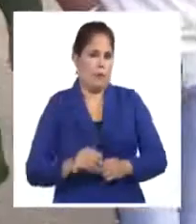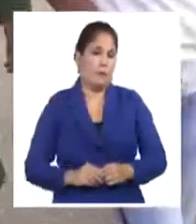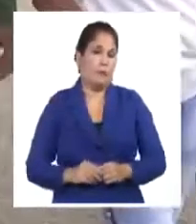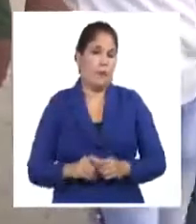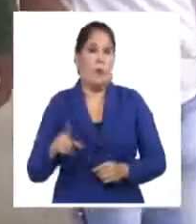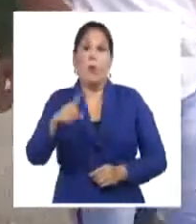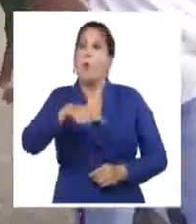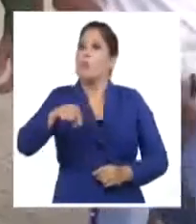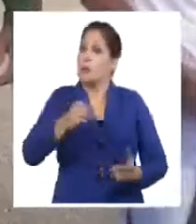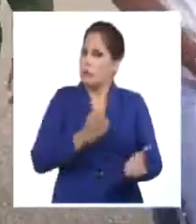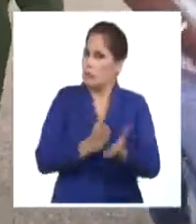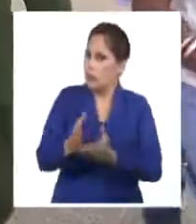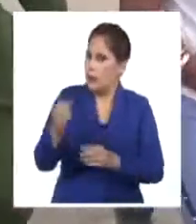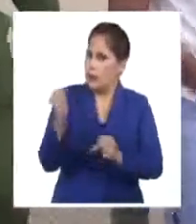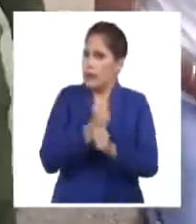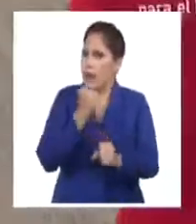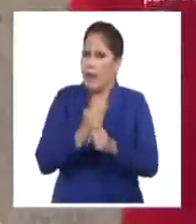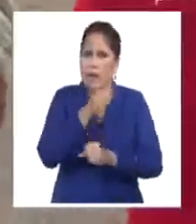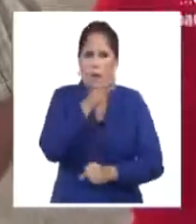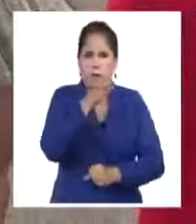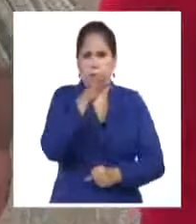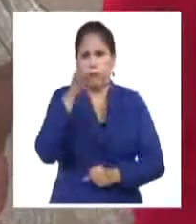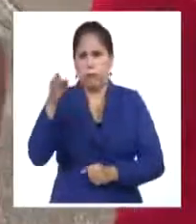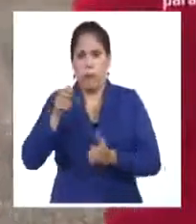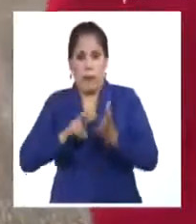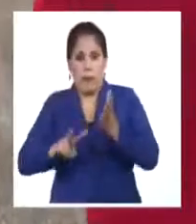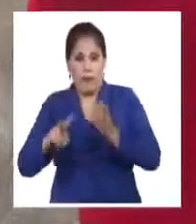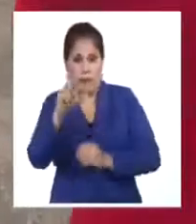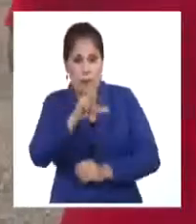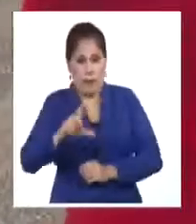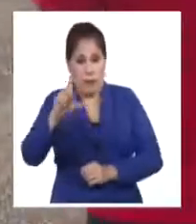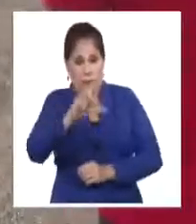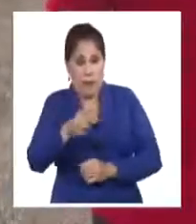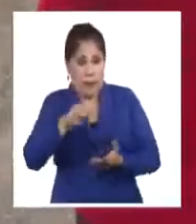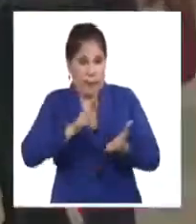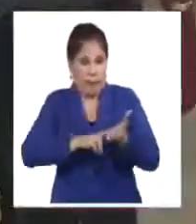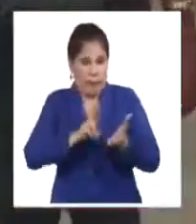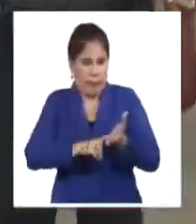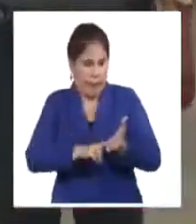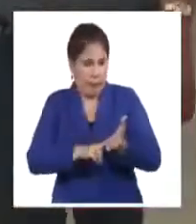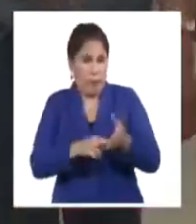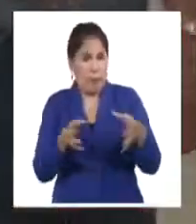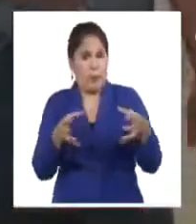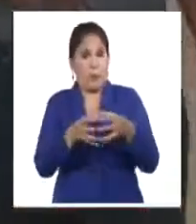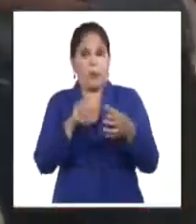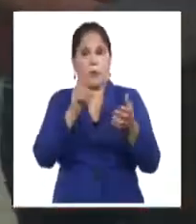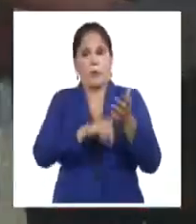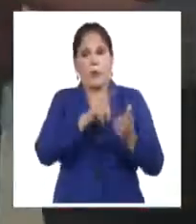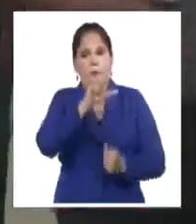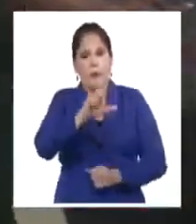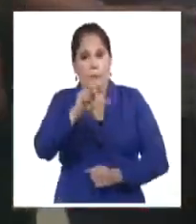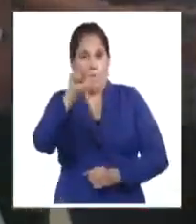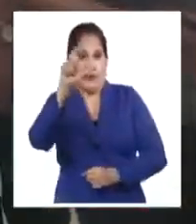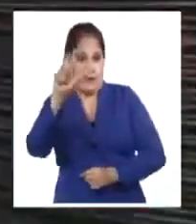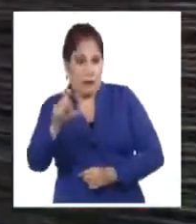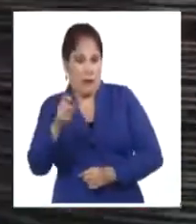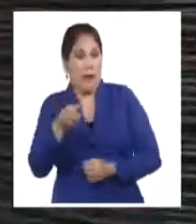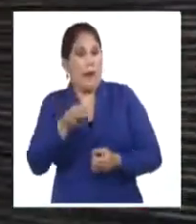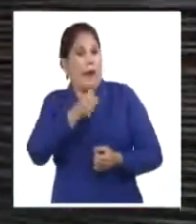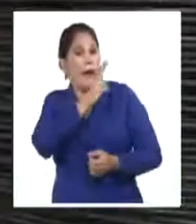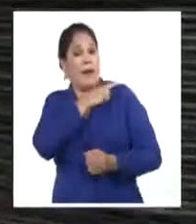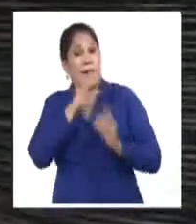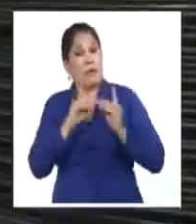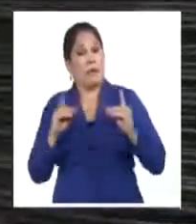Como continuidad de su agenda de trabajo en la provincia Gramontina, el miembro del secretariado del Comité Central del Partido Comunista de Cuba y jefe